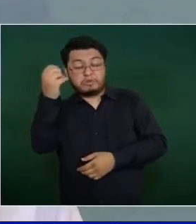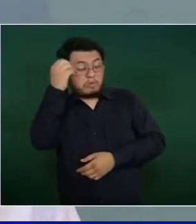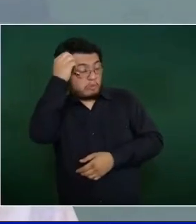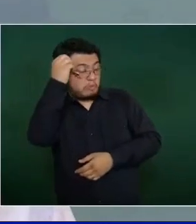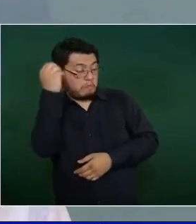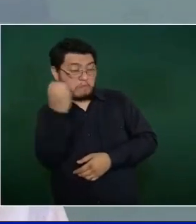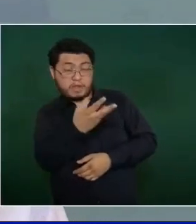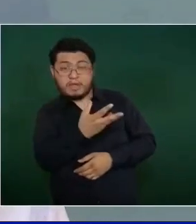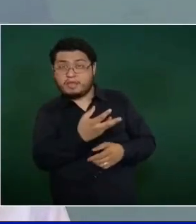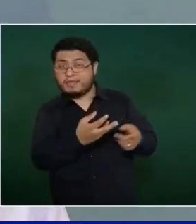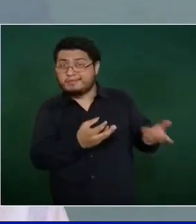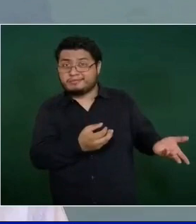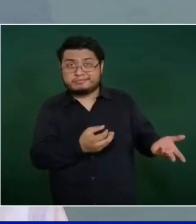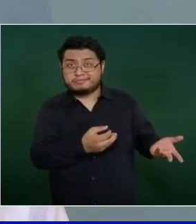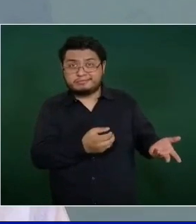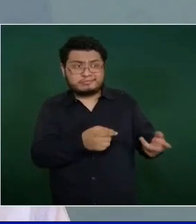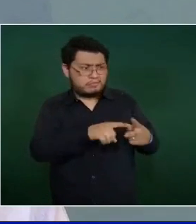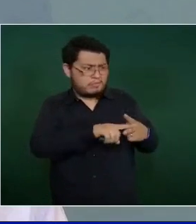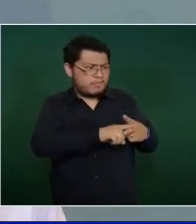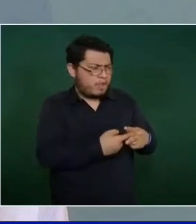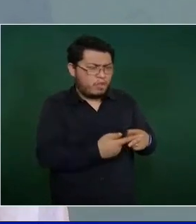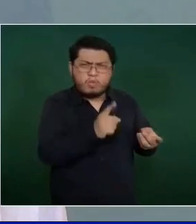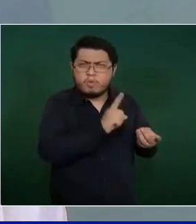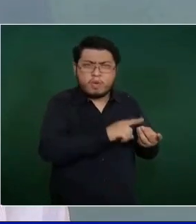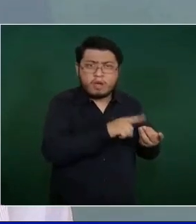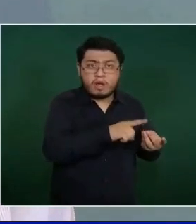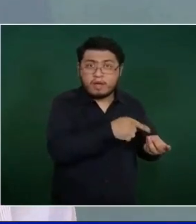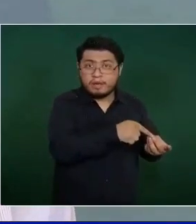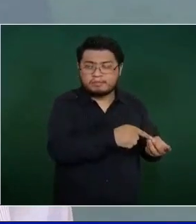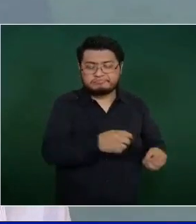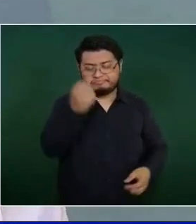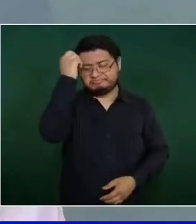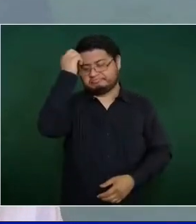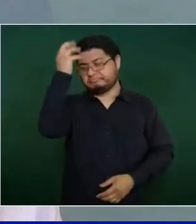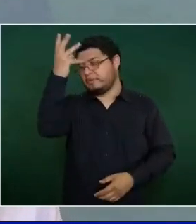olvidan sus orígenes. A veces esos son